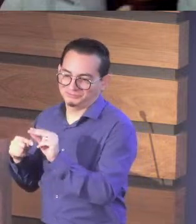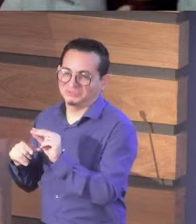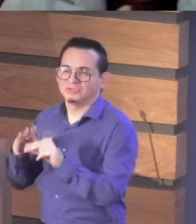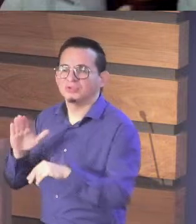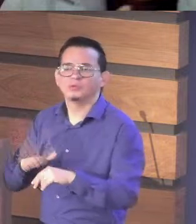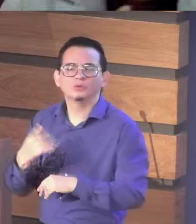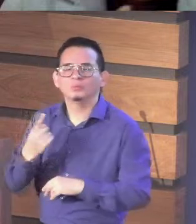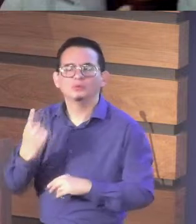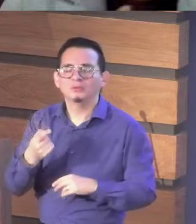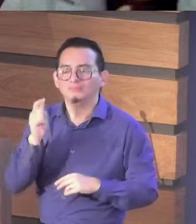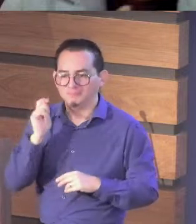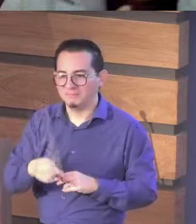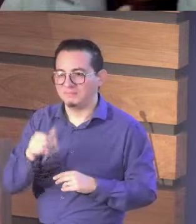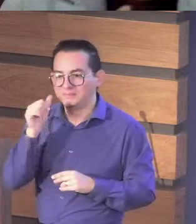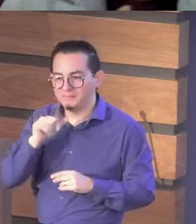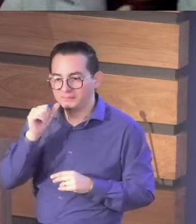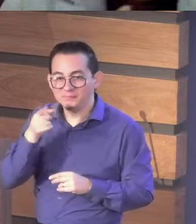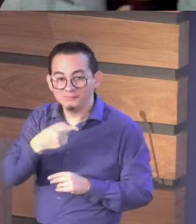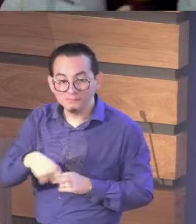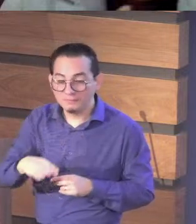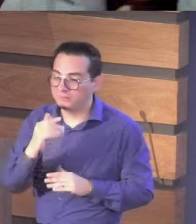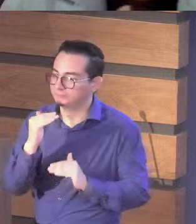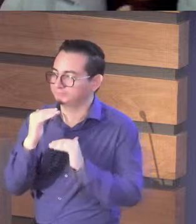que ese es el de la